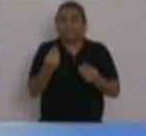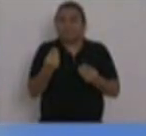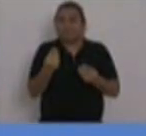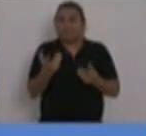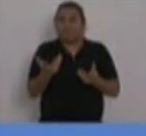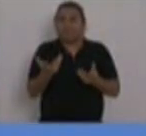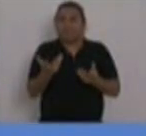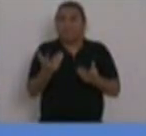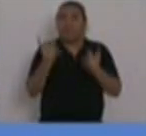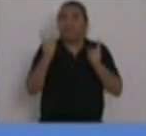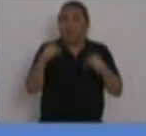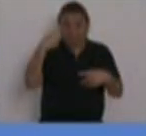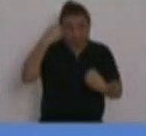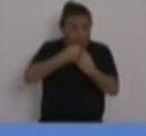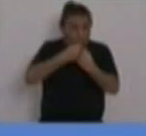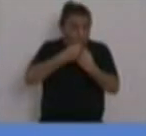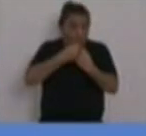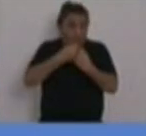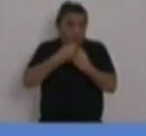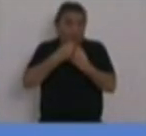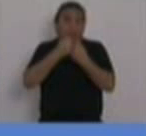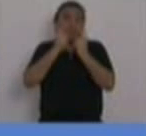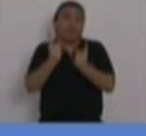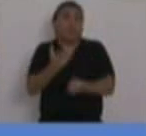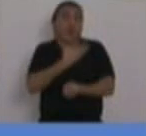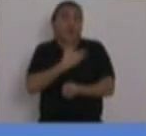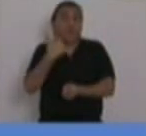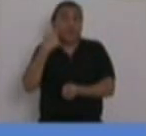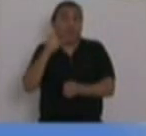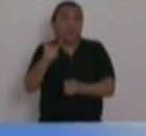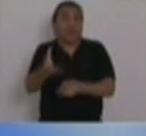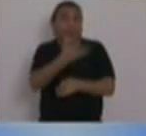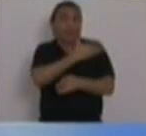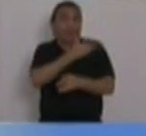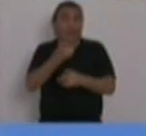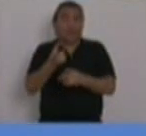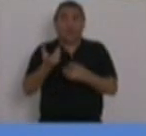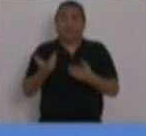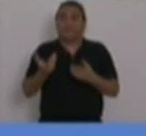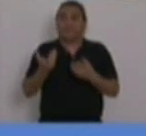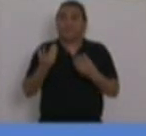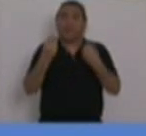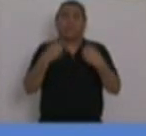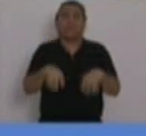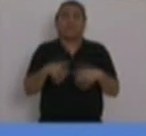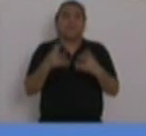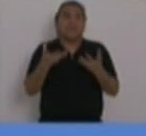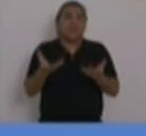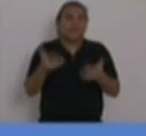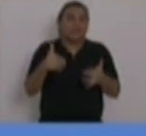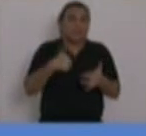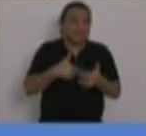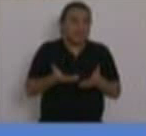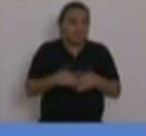dar la razón en este sentido, pero seguramente las autoridades de Cambiemos, en ese momento el gobierno de Cambiemos,